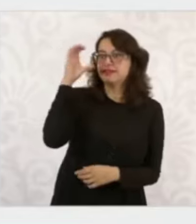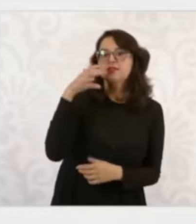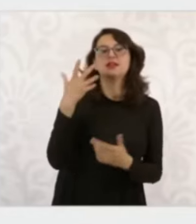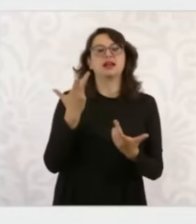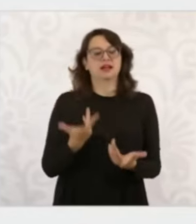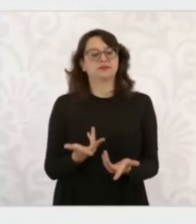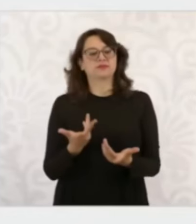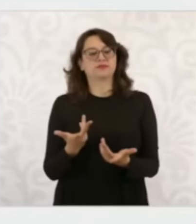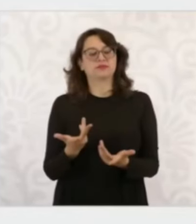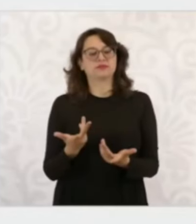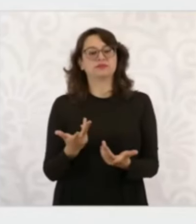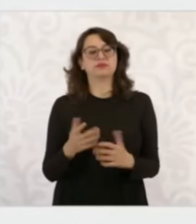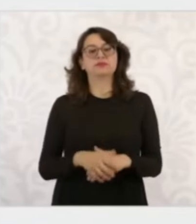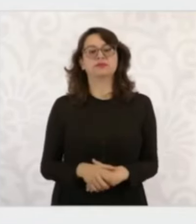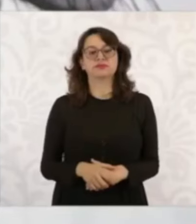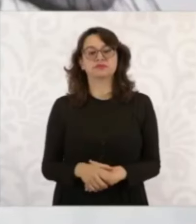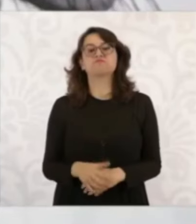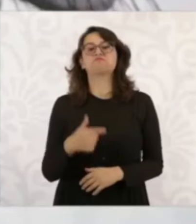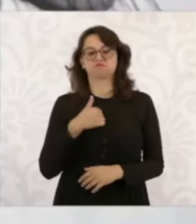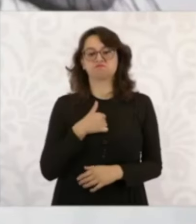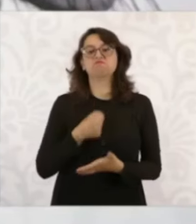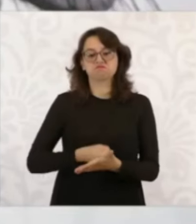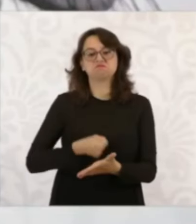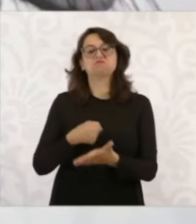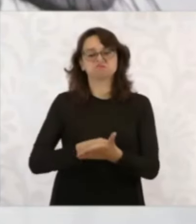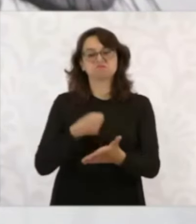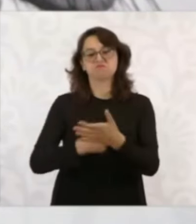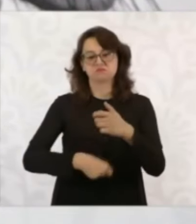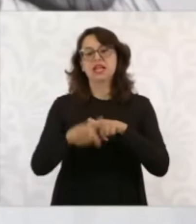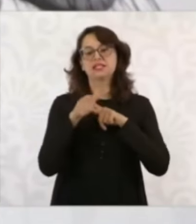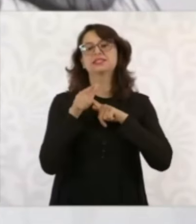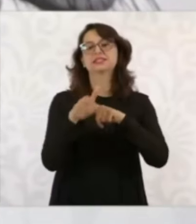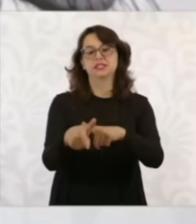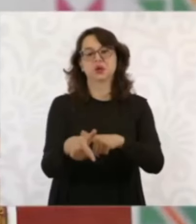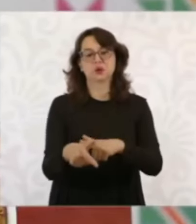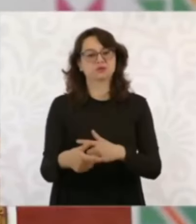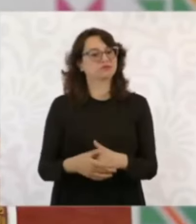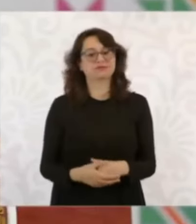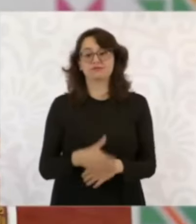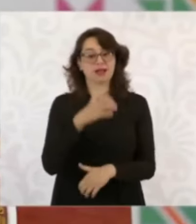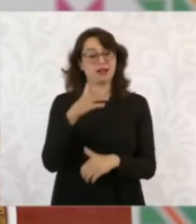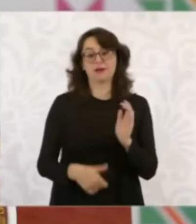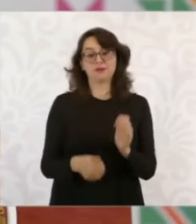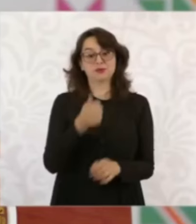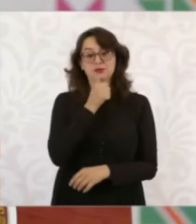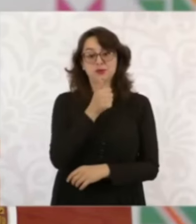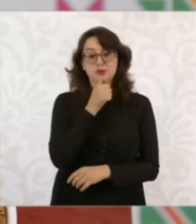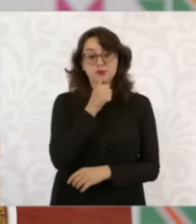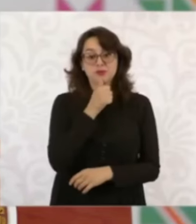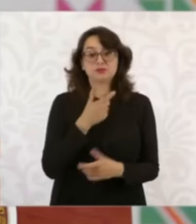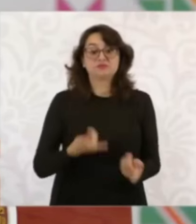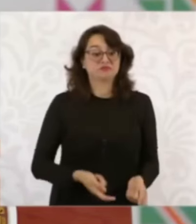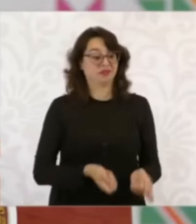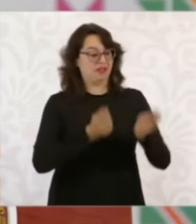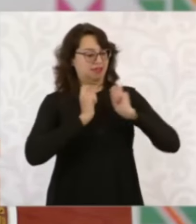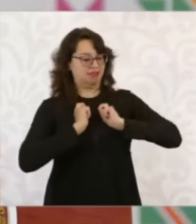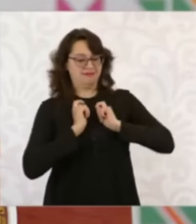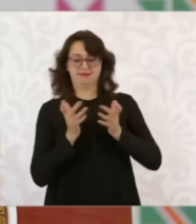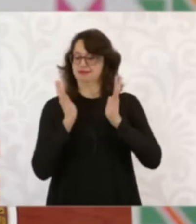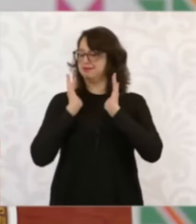Entonces, si me preguntan, pues desde aquí seguimos luchando. No se ha acabado eso. Quien piensa que llega a un puesto de